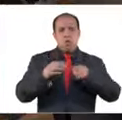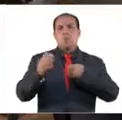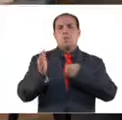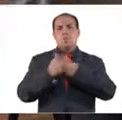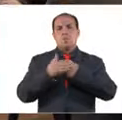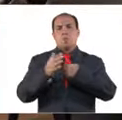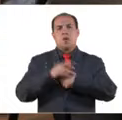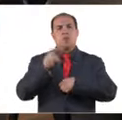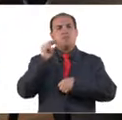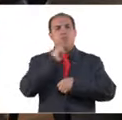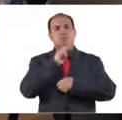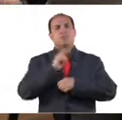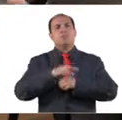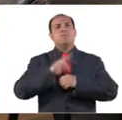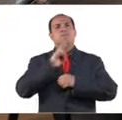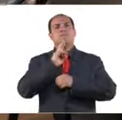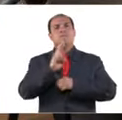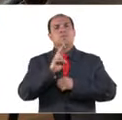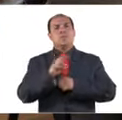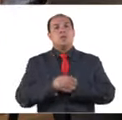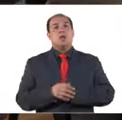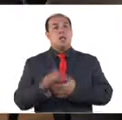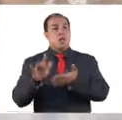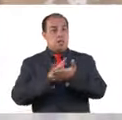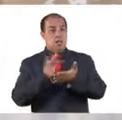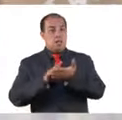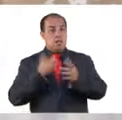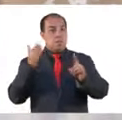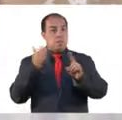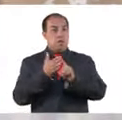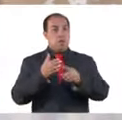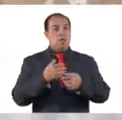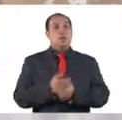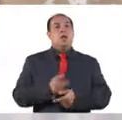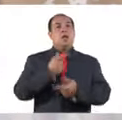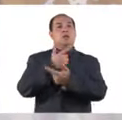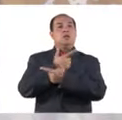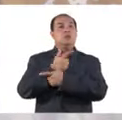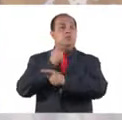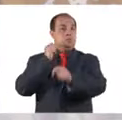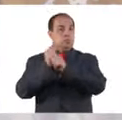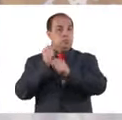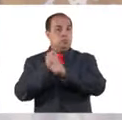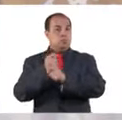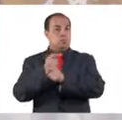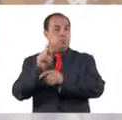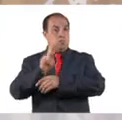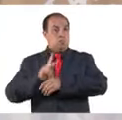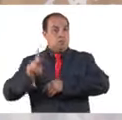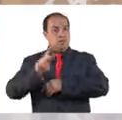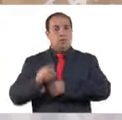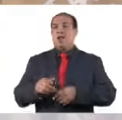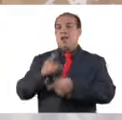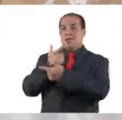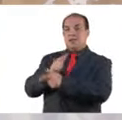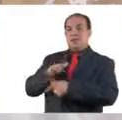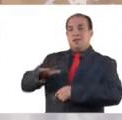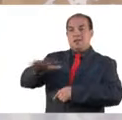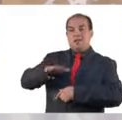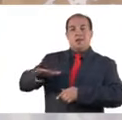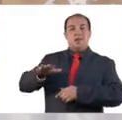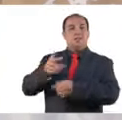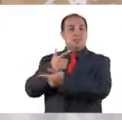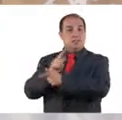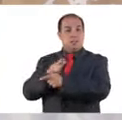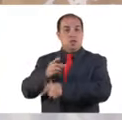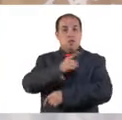Entonces, ¿esas tabletas eran para transporte público o también? Para taxis. Taxis. O sea, obligaban al taxista a comprar